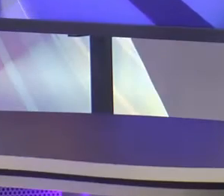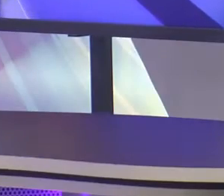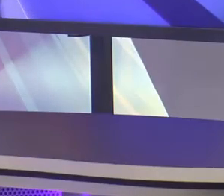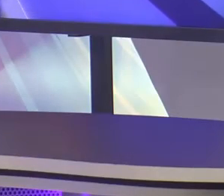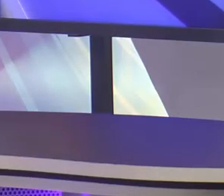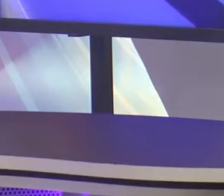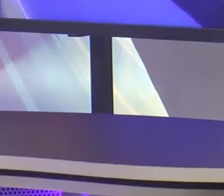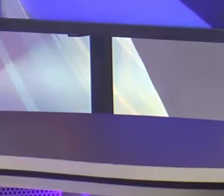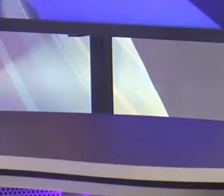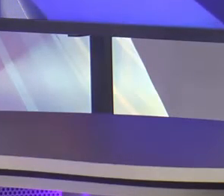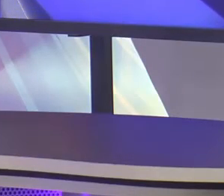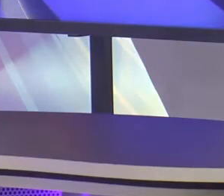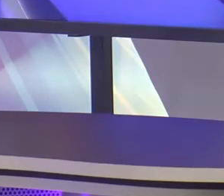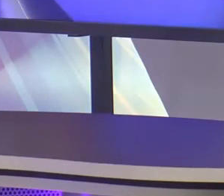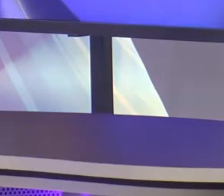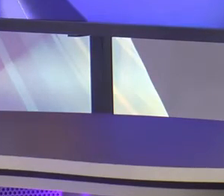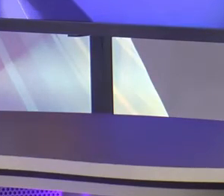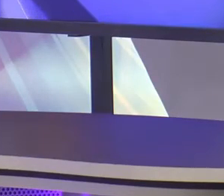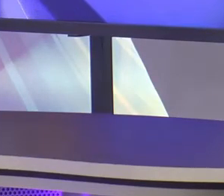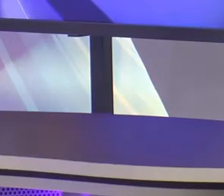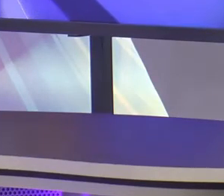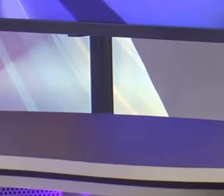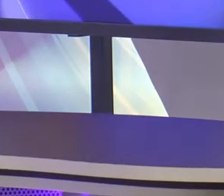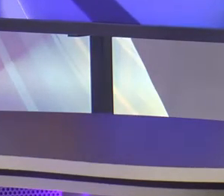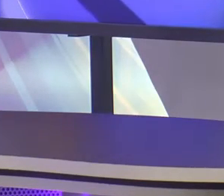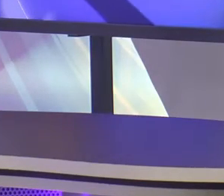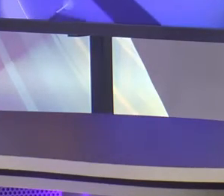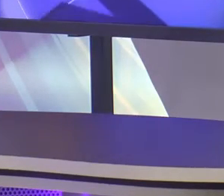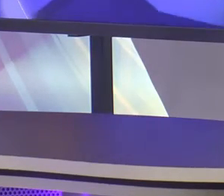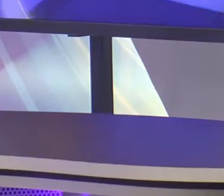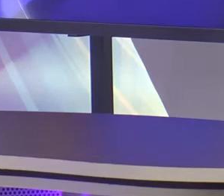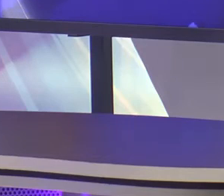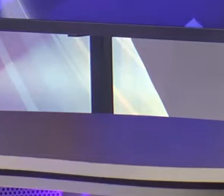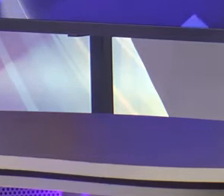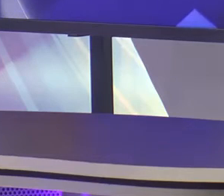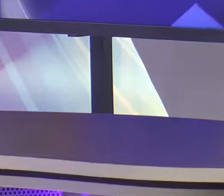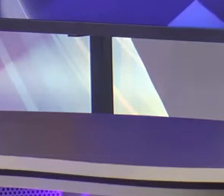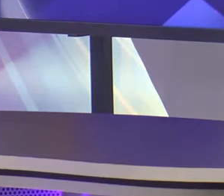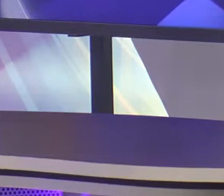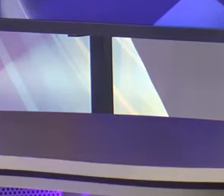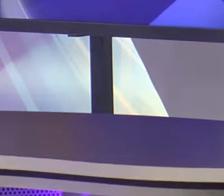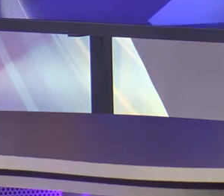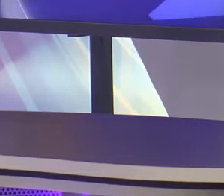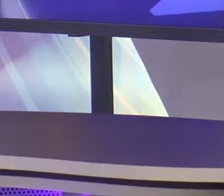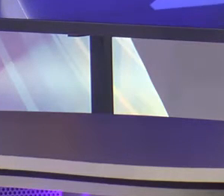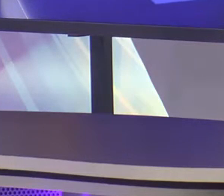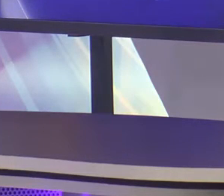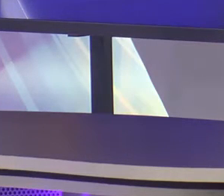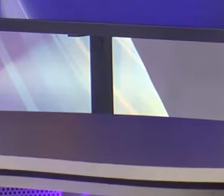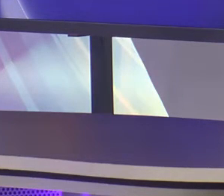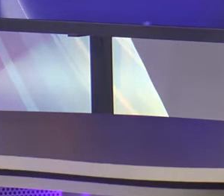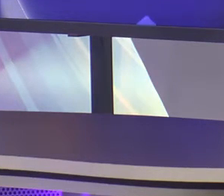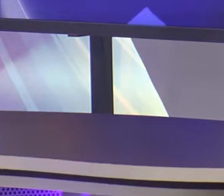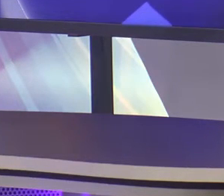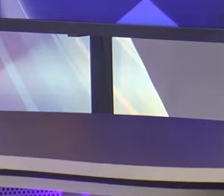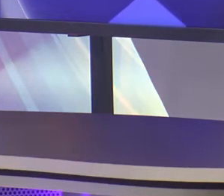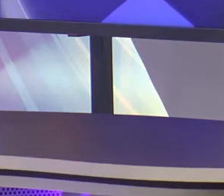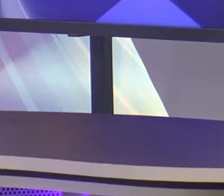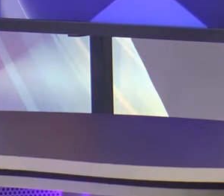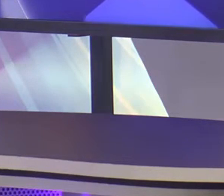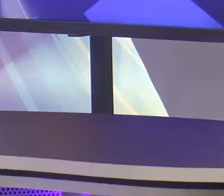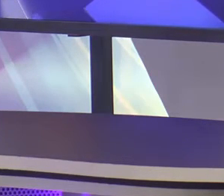Así es, comenzamos con lo que usted quiere ver. Bienvenidos. Hoy algunos barranqueños visitaron el establecimiento comercial que se incendió en días pasados y donde